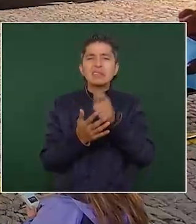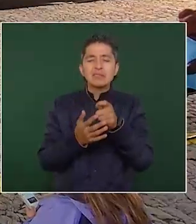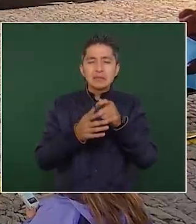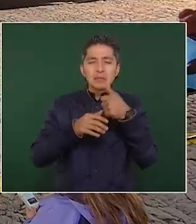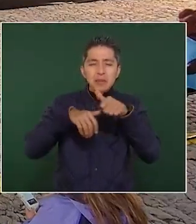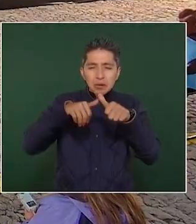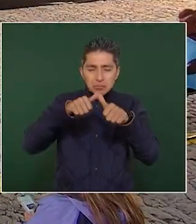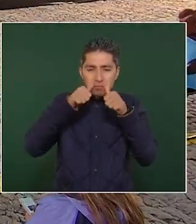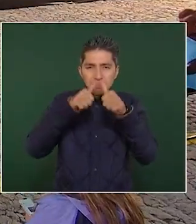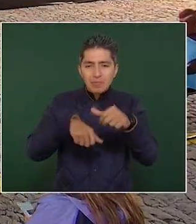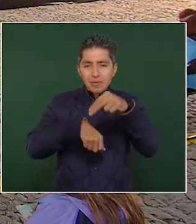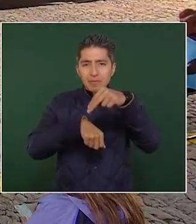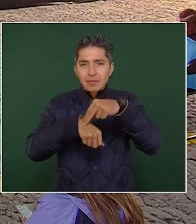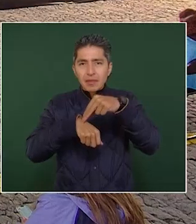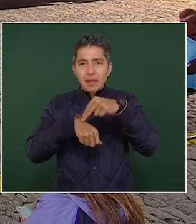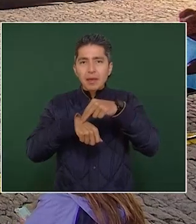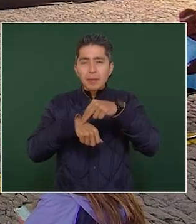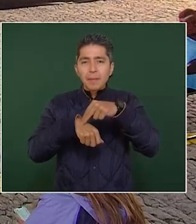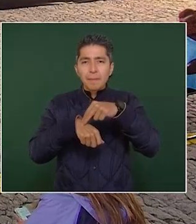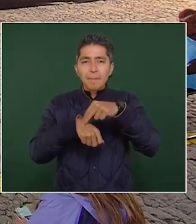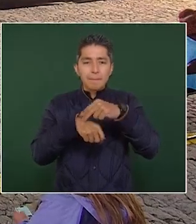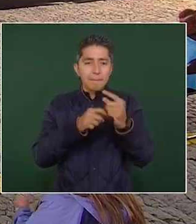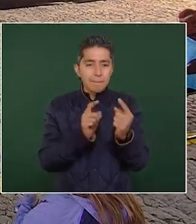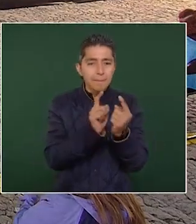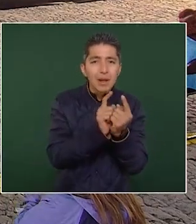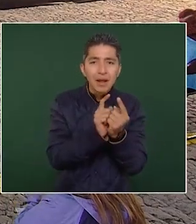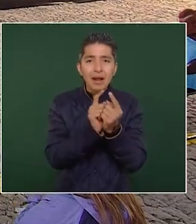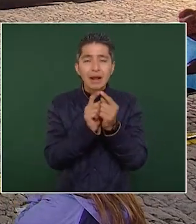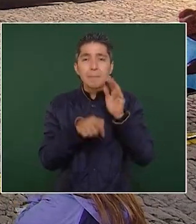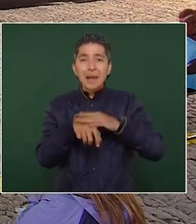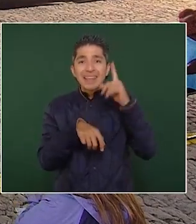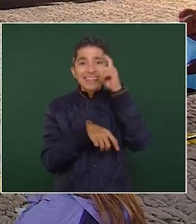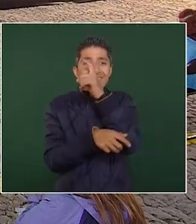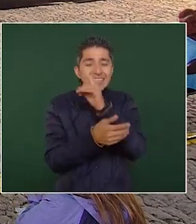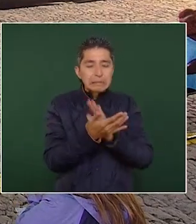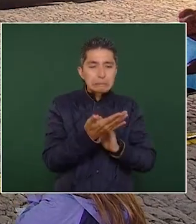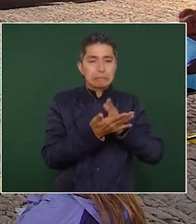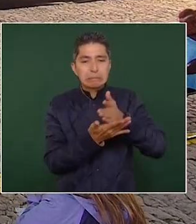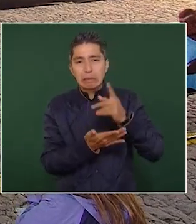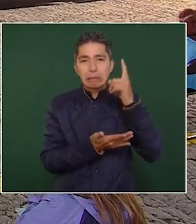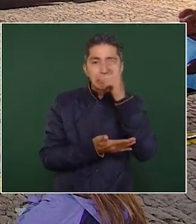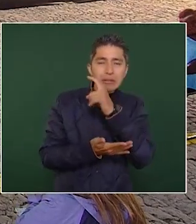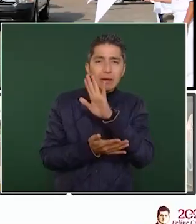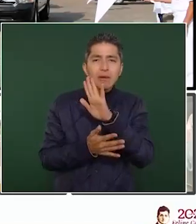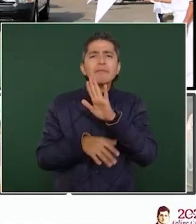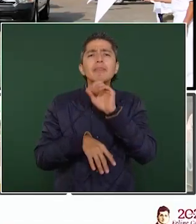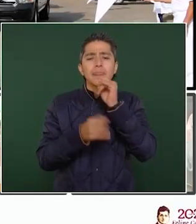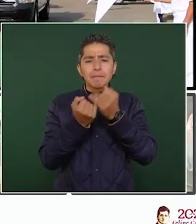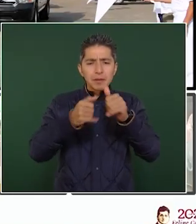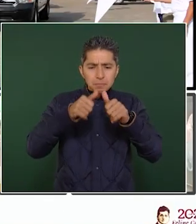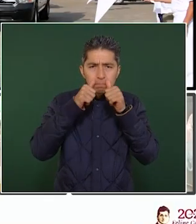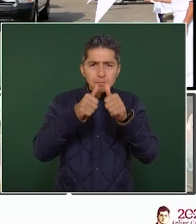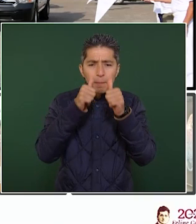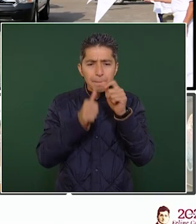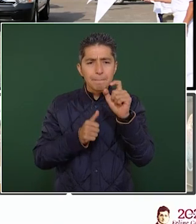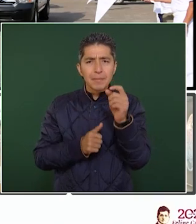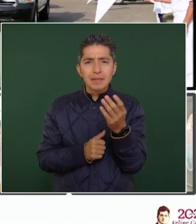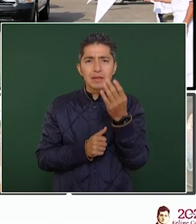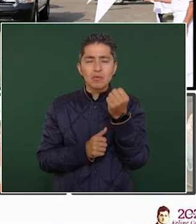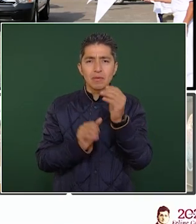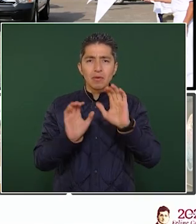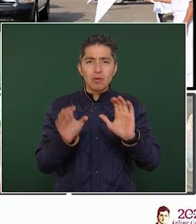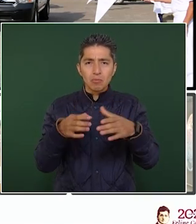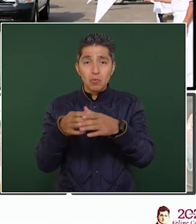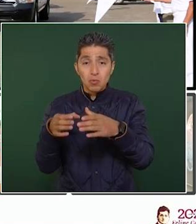atención médica de primer contacto en lugares de difícil acceso, donde está atendiendo o ha atendido a 29